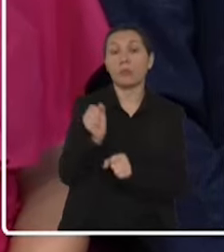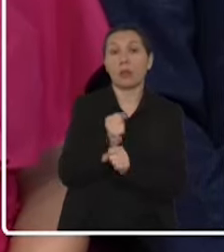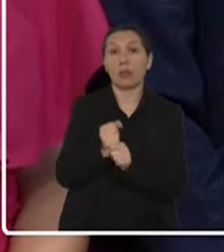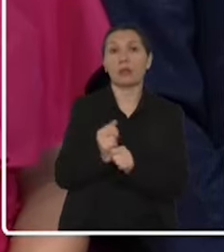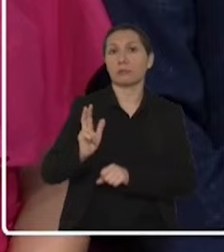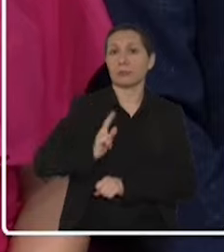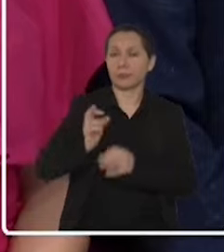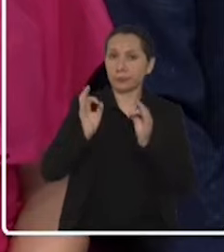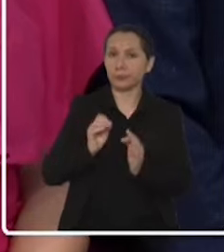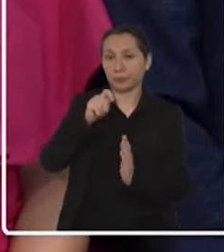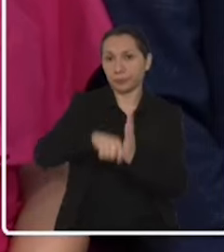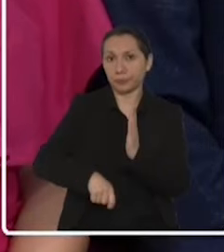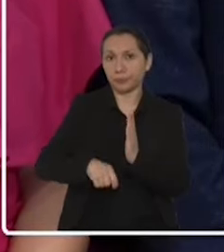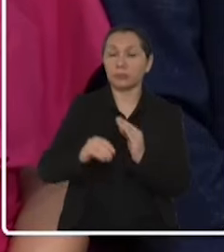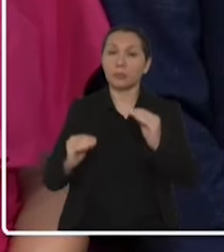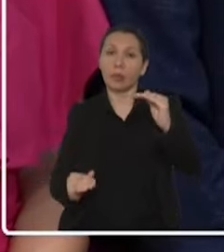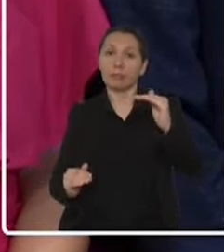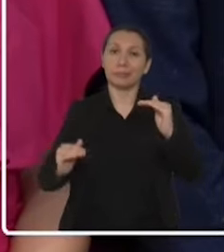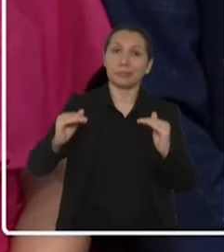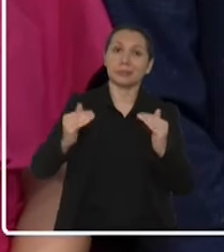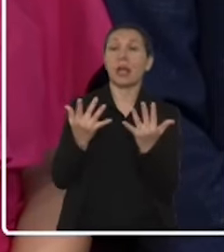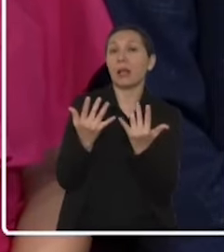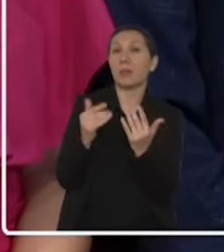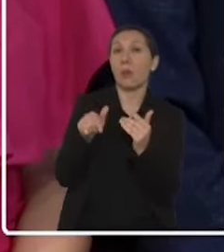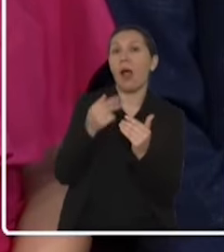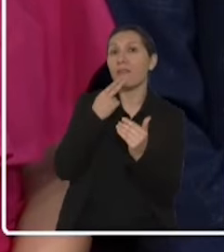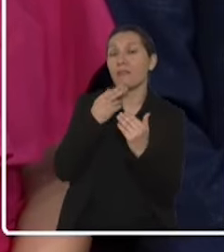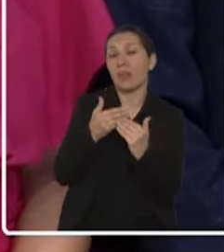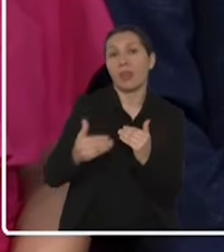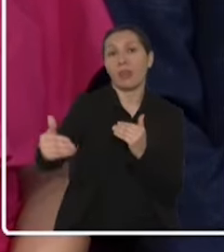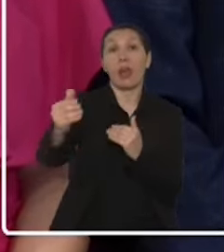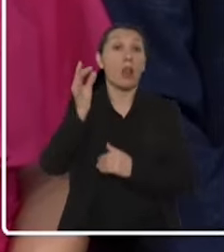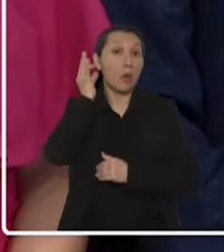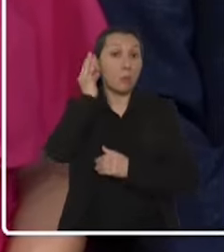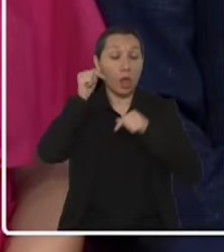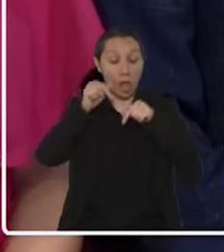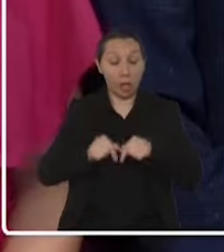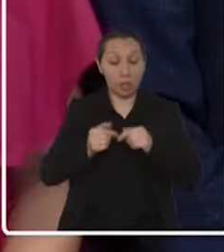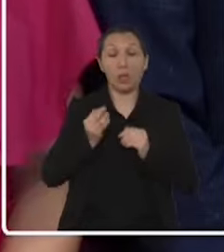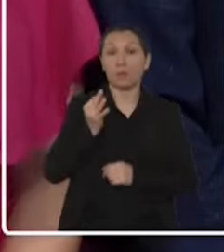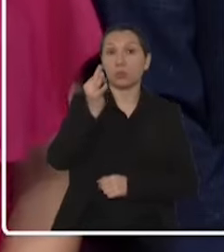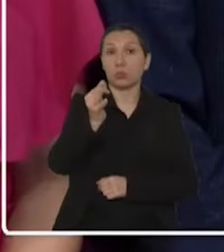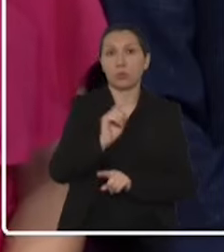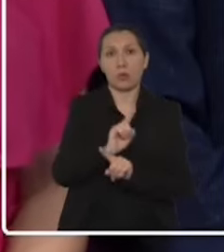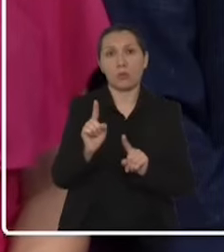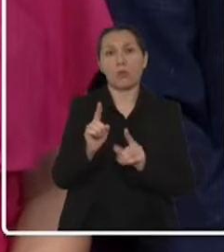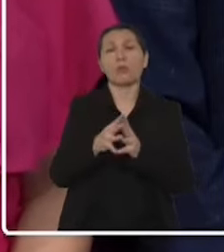y formalidad, para compensar tablas de expectativa de vida y para que las mujeres de ahora y del futuro